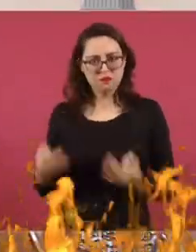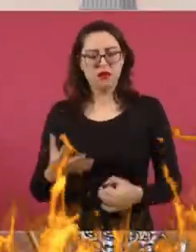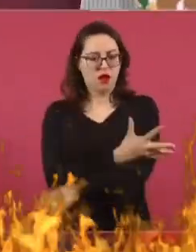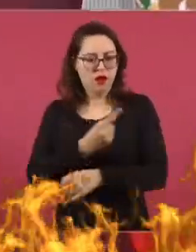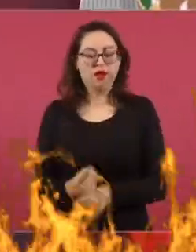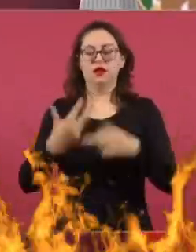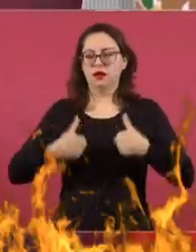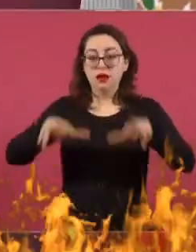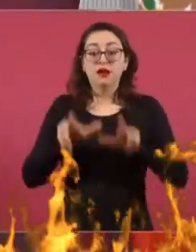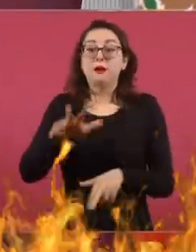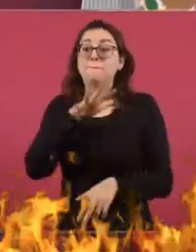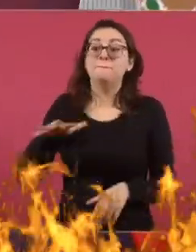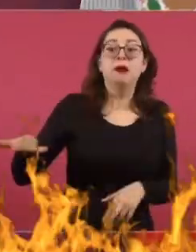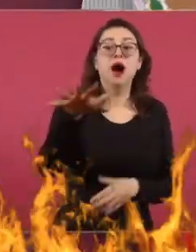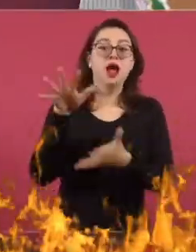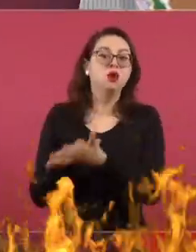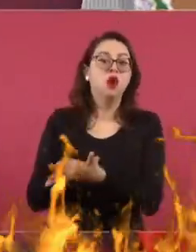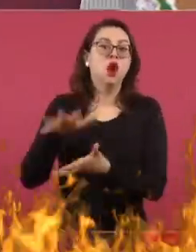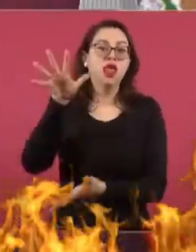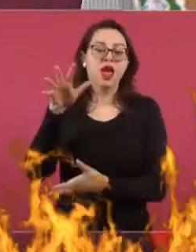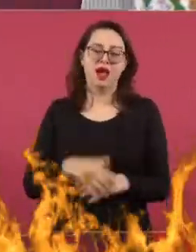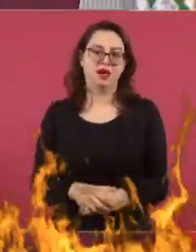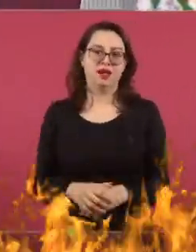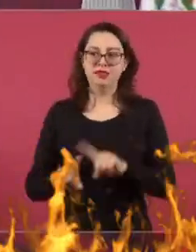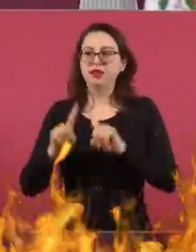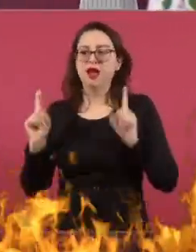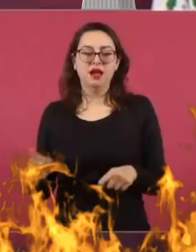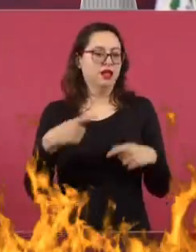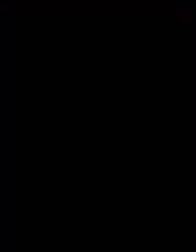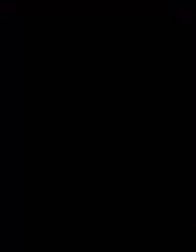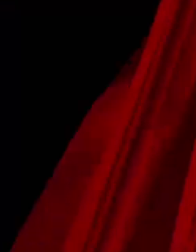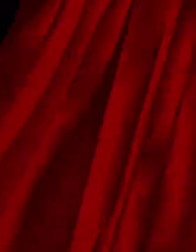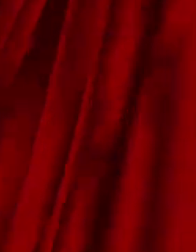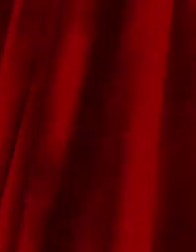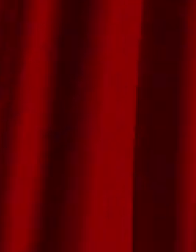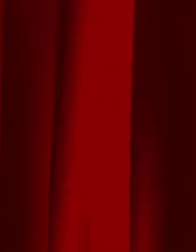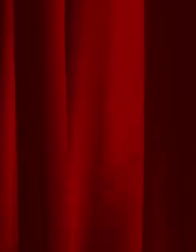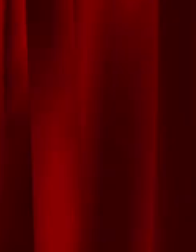representantes del pueblo, no empleados de los potentados.